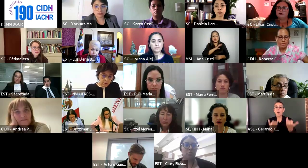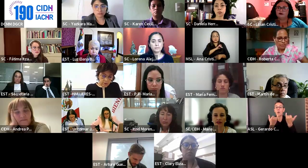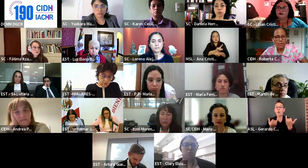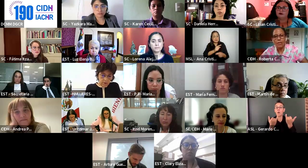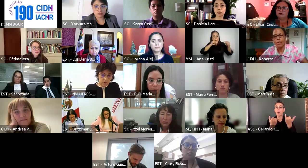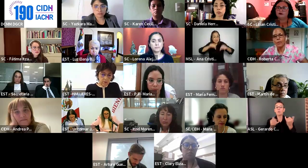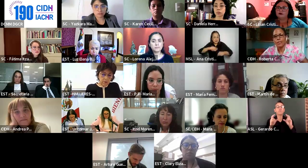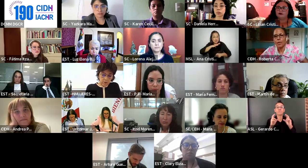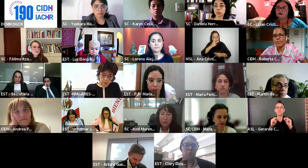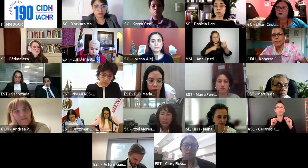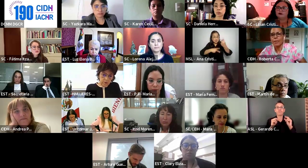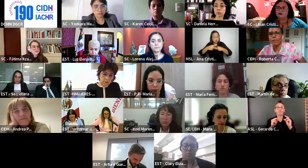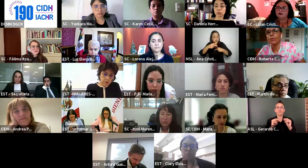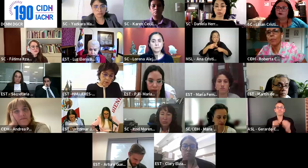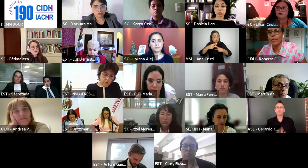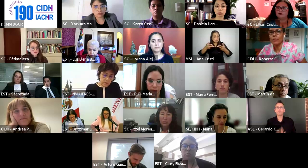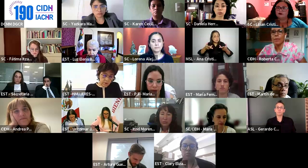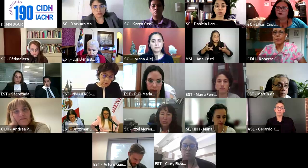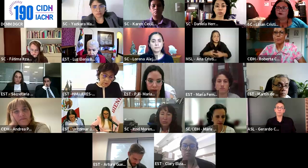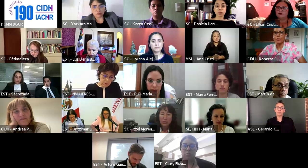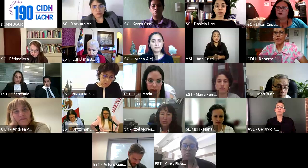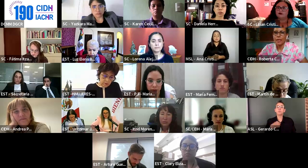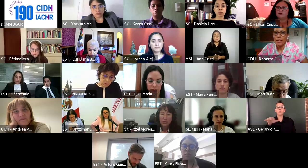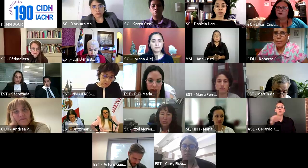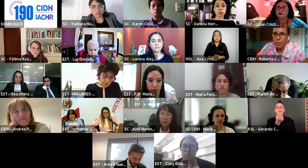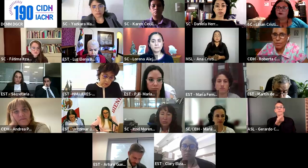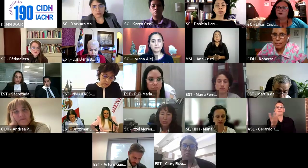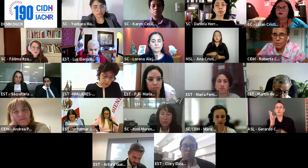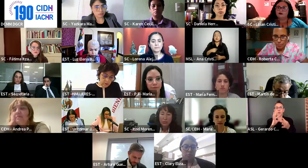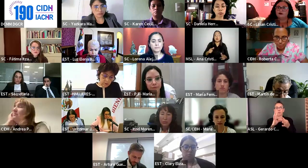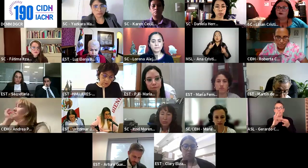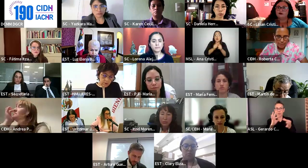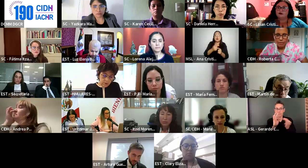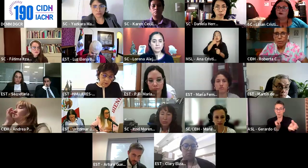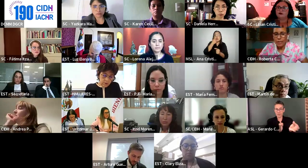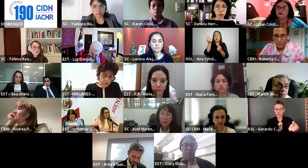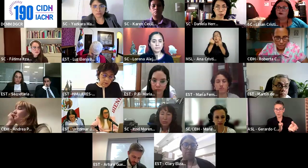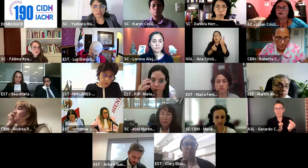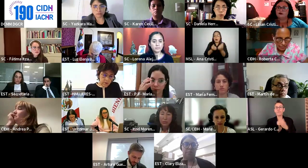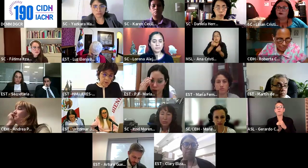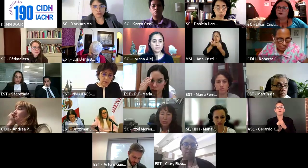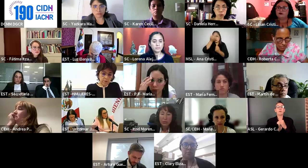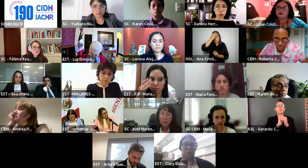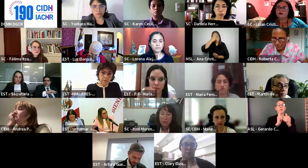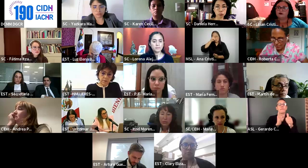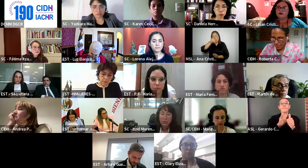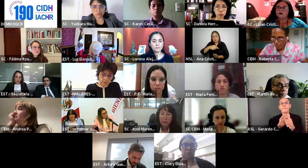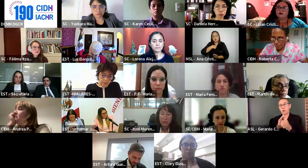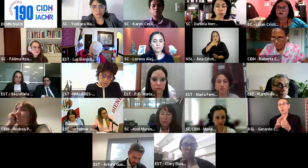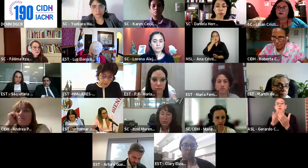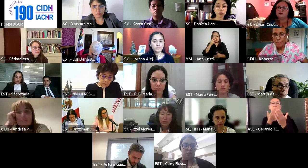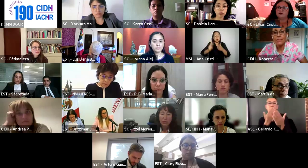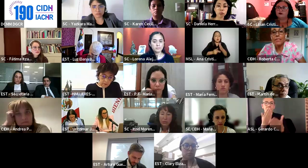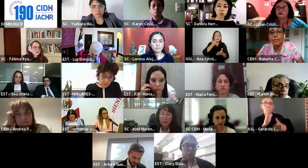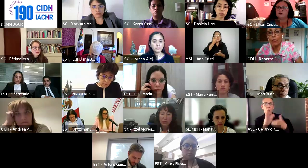No, okay. We don't have it. Okay, so I'll just make a few remarks on my own. And I want to start by, again, thanking the civil society and